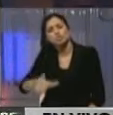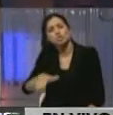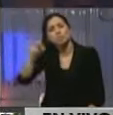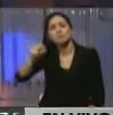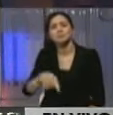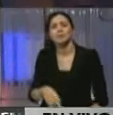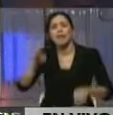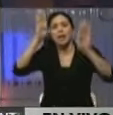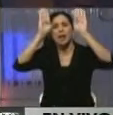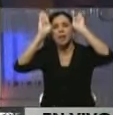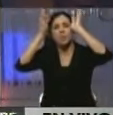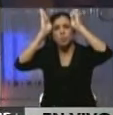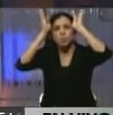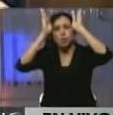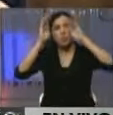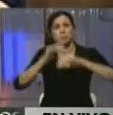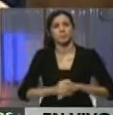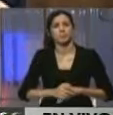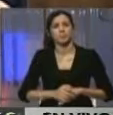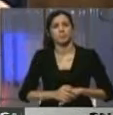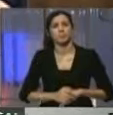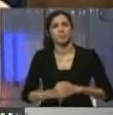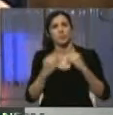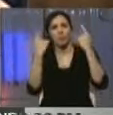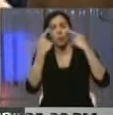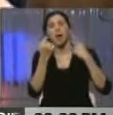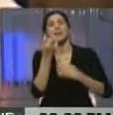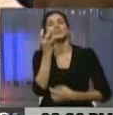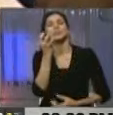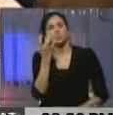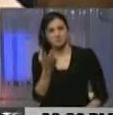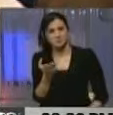del burro con ojos azules? ¿Ah?